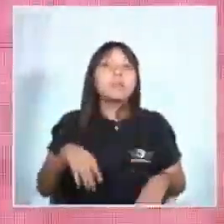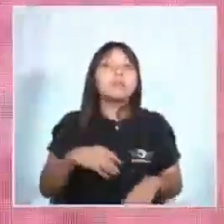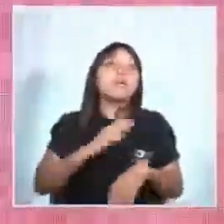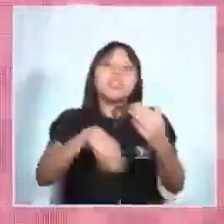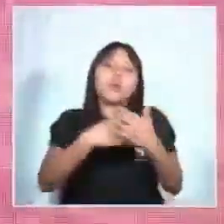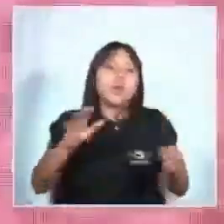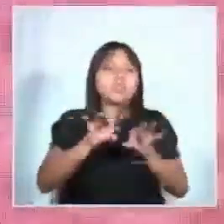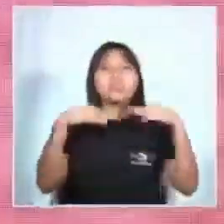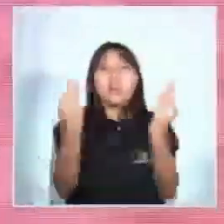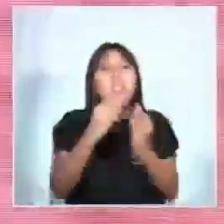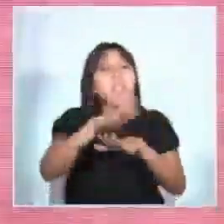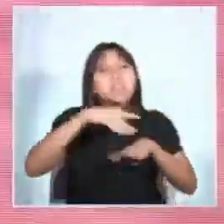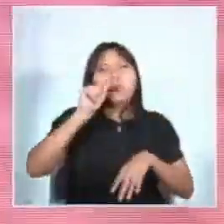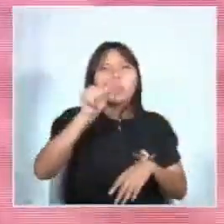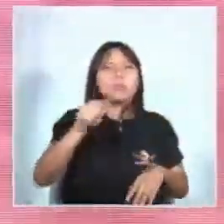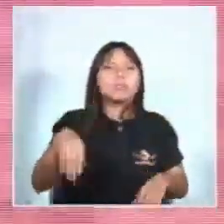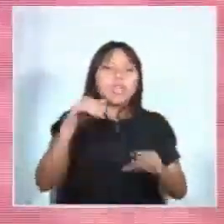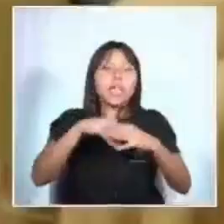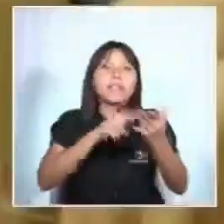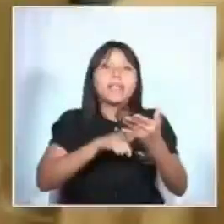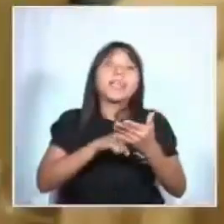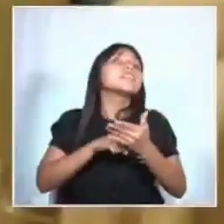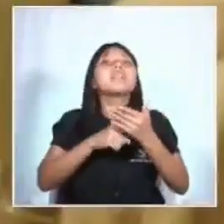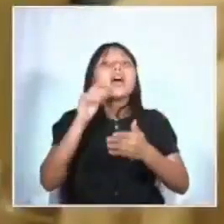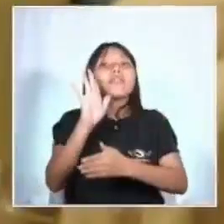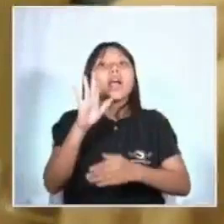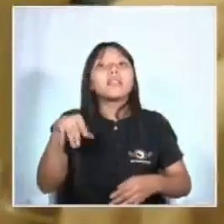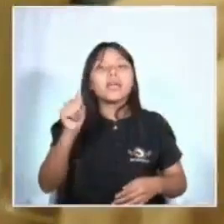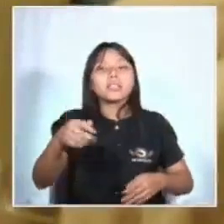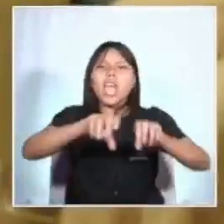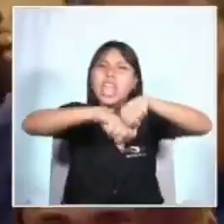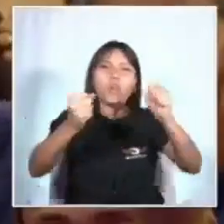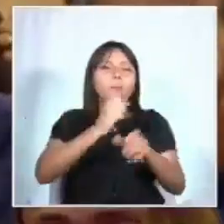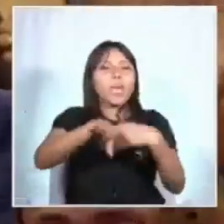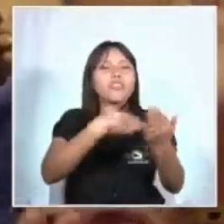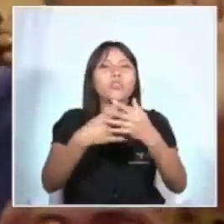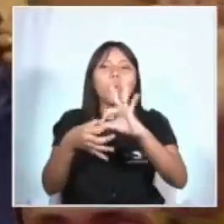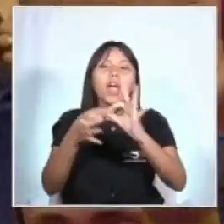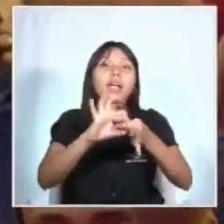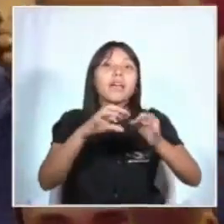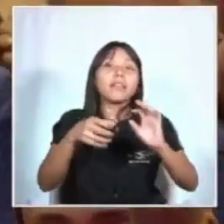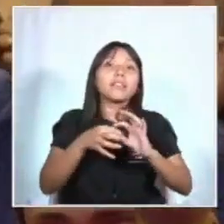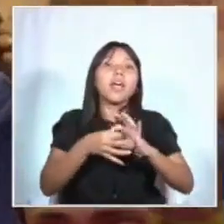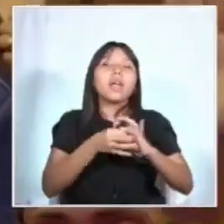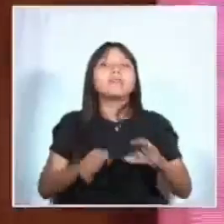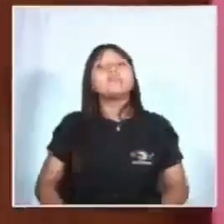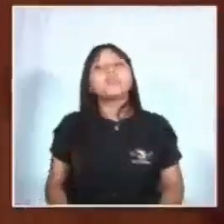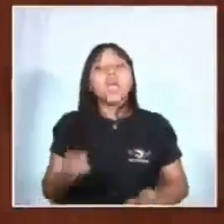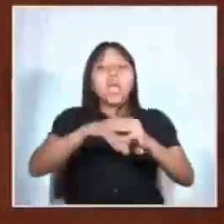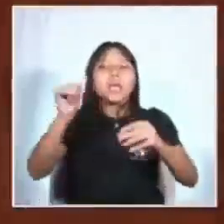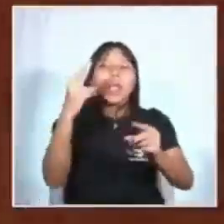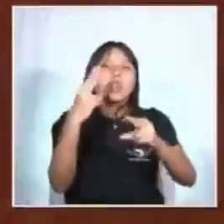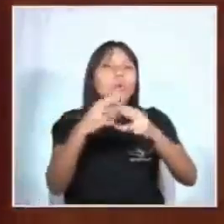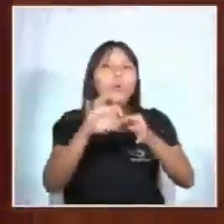lo que habló su madre sobre usted, en esta tarde se rompe toda cadena de opresión en el nombre